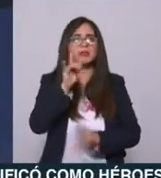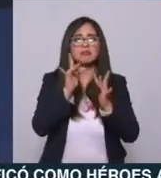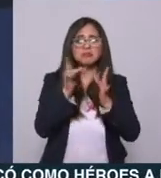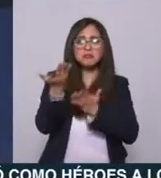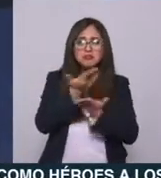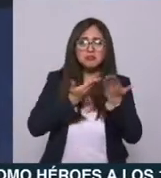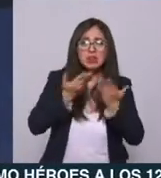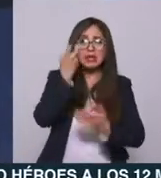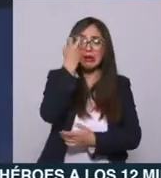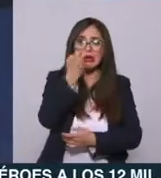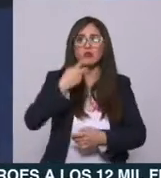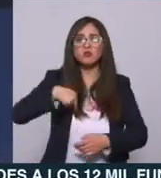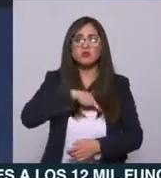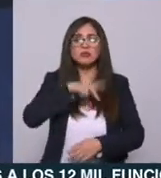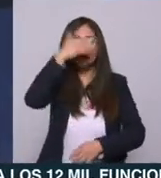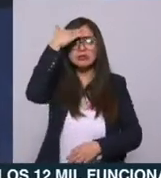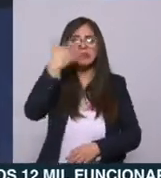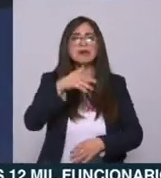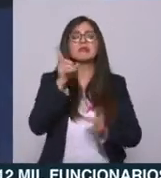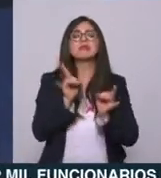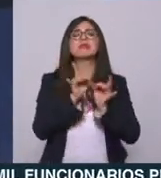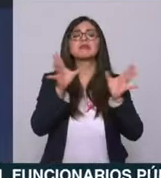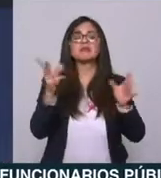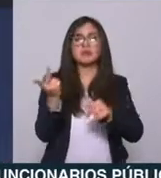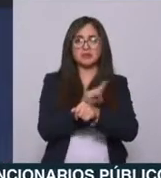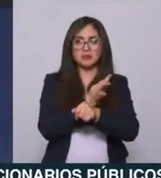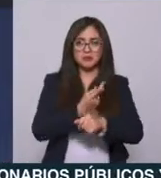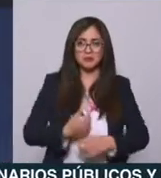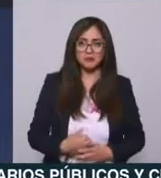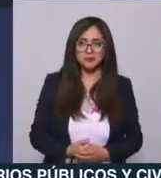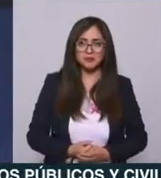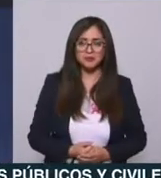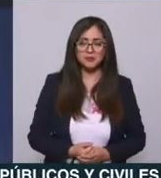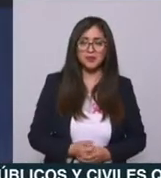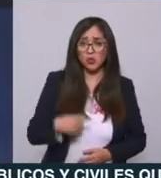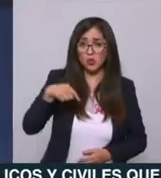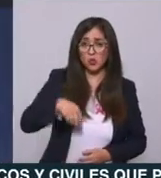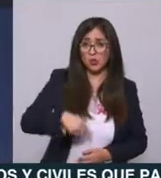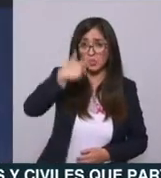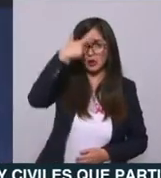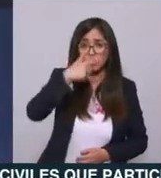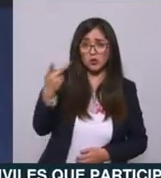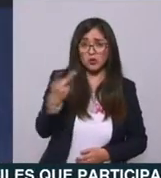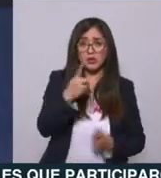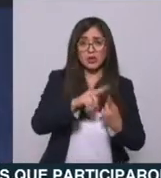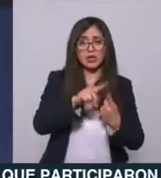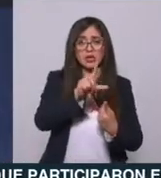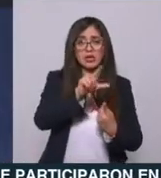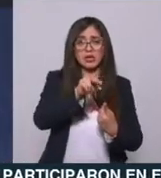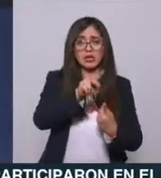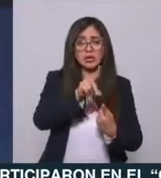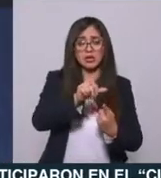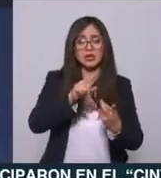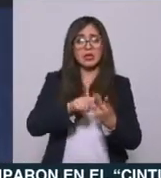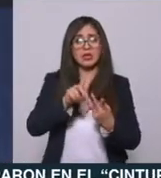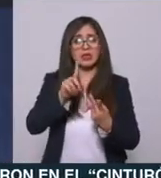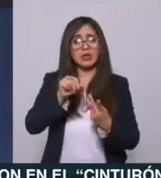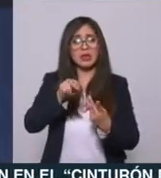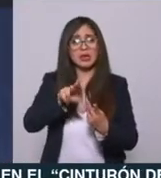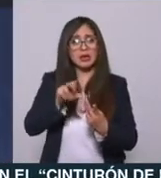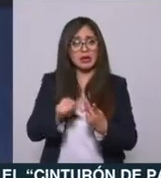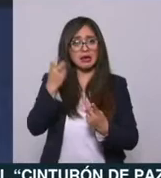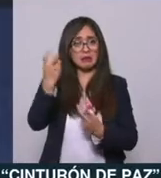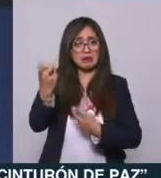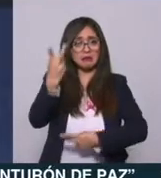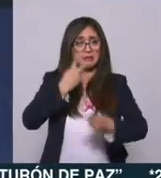fue a través suyo que pudimos conocer este lamentable hecho. Y esta noche son ellas, Linda Contreras y Dania Pérez, quienes nos